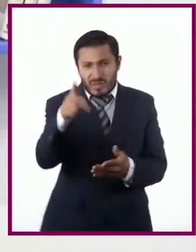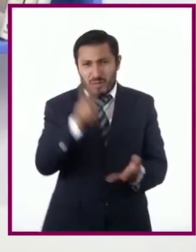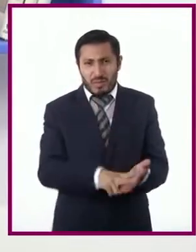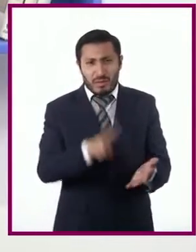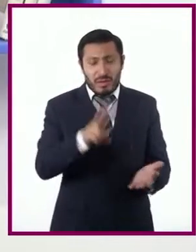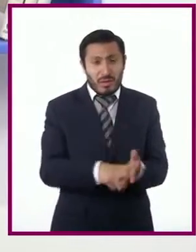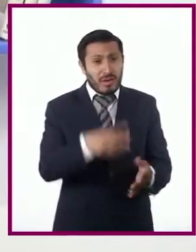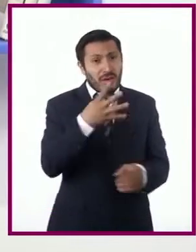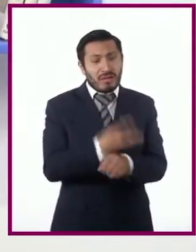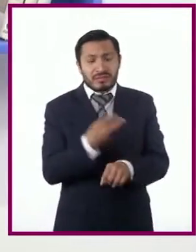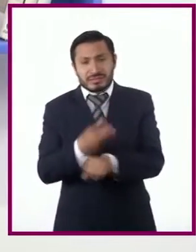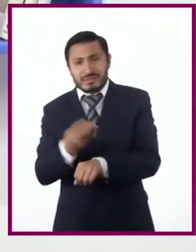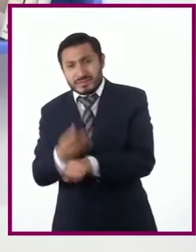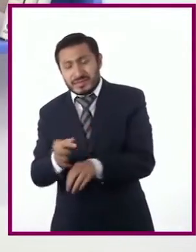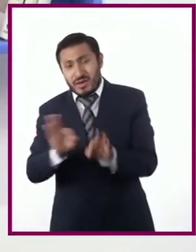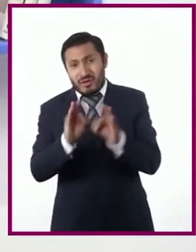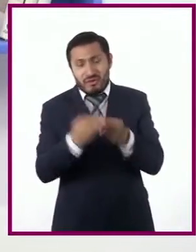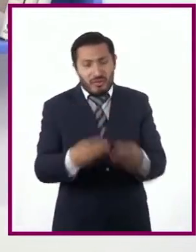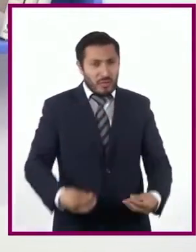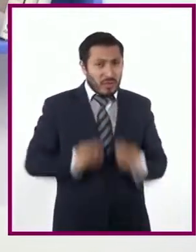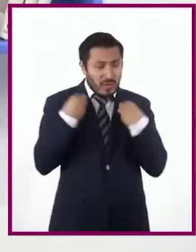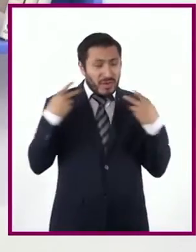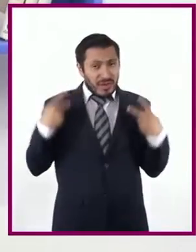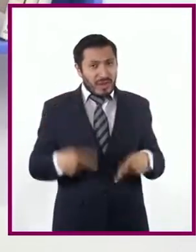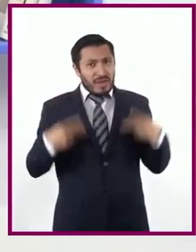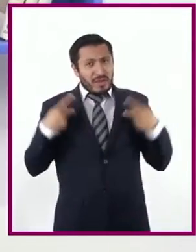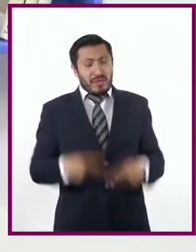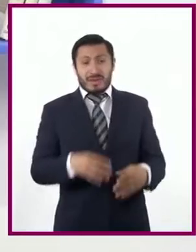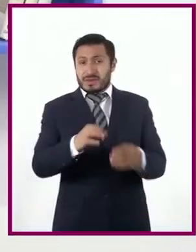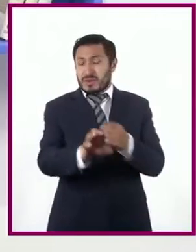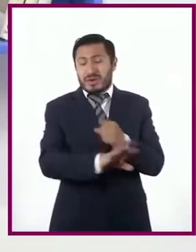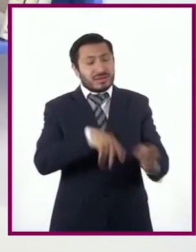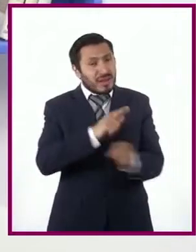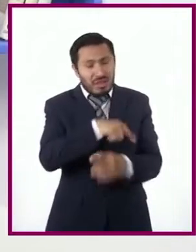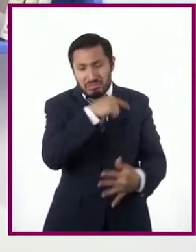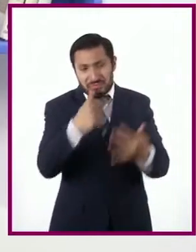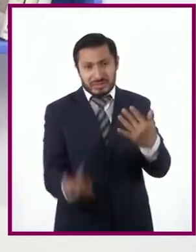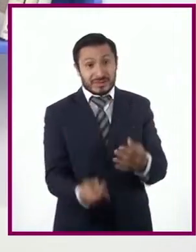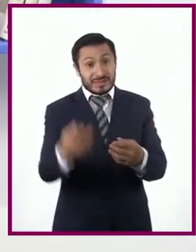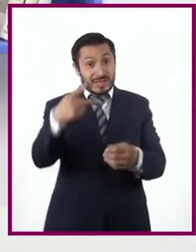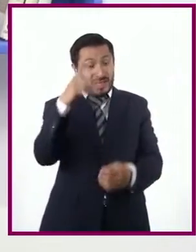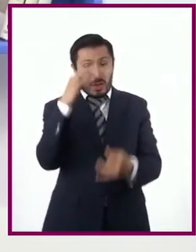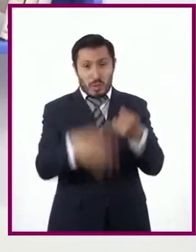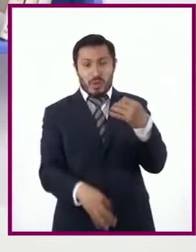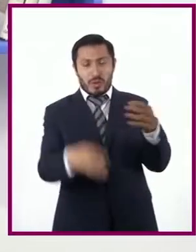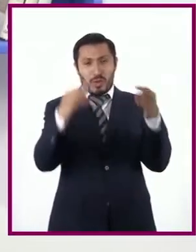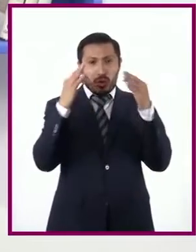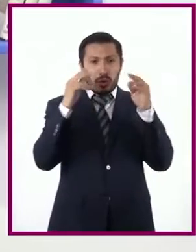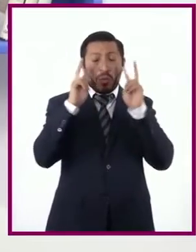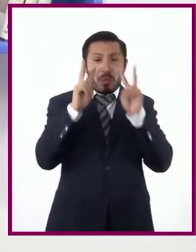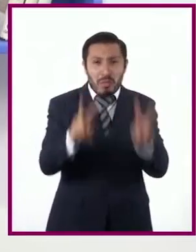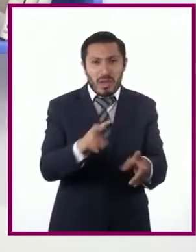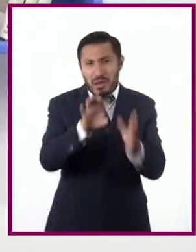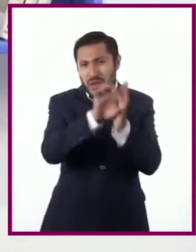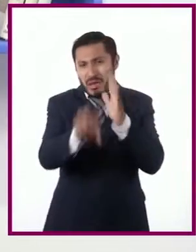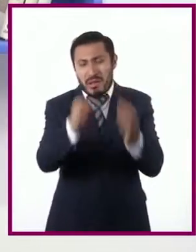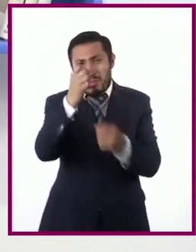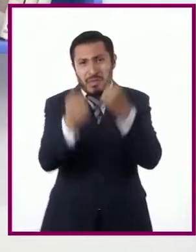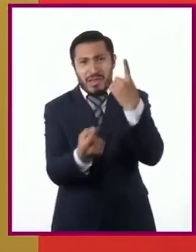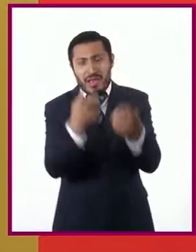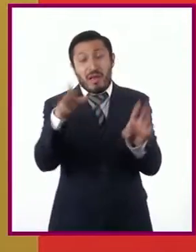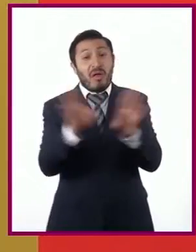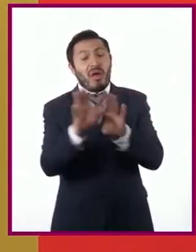el proceso de la supervivencia de los seres vivos y finalmente observaron algunos ejemplos. ¿Cómo llegaron a estas